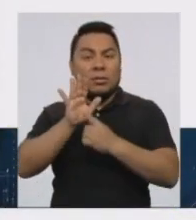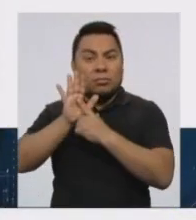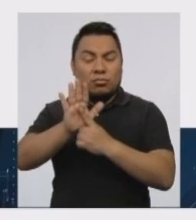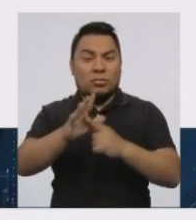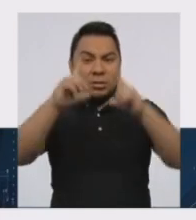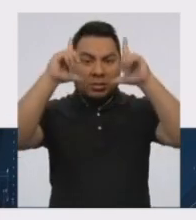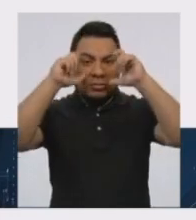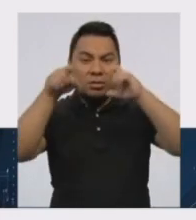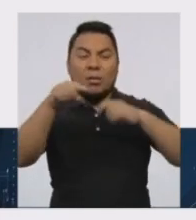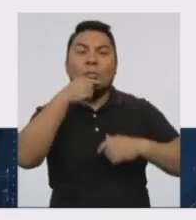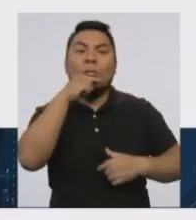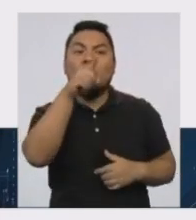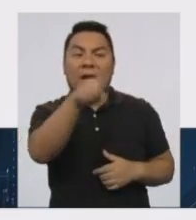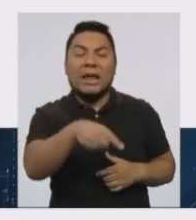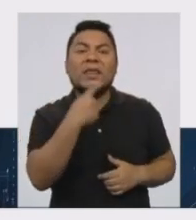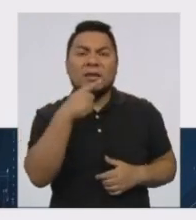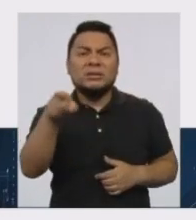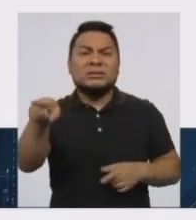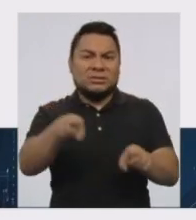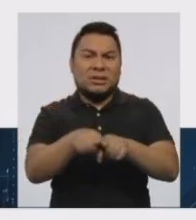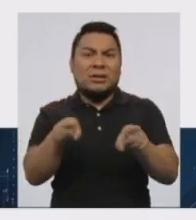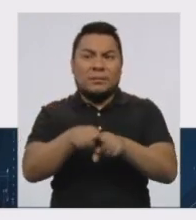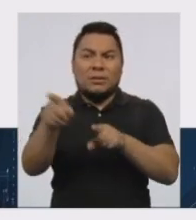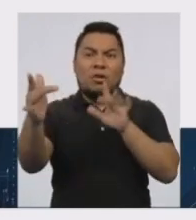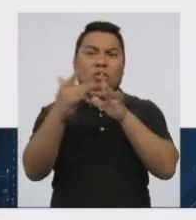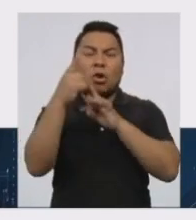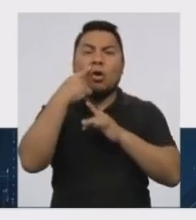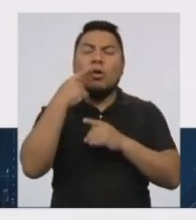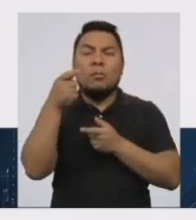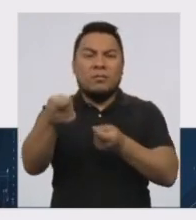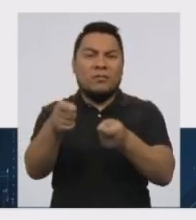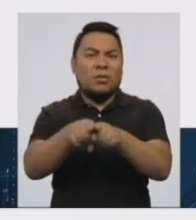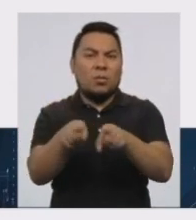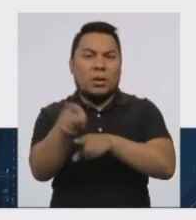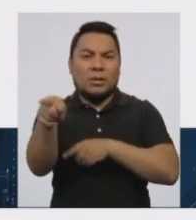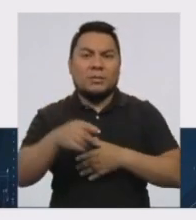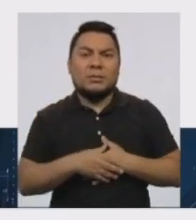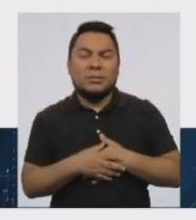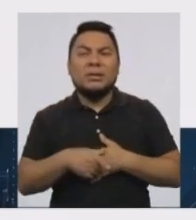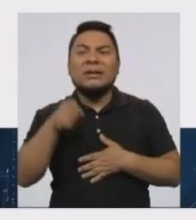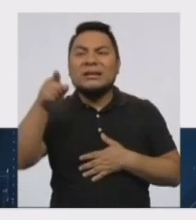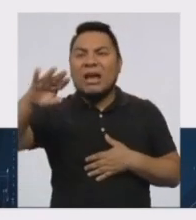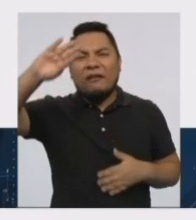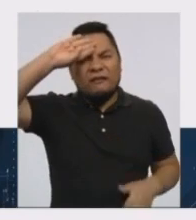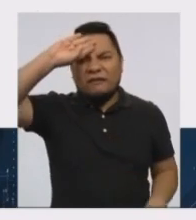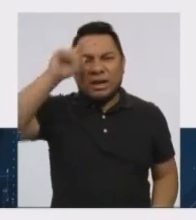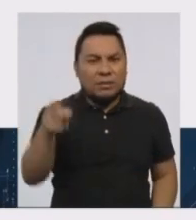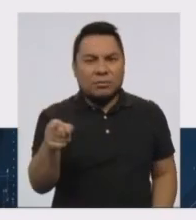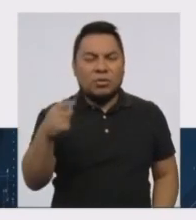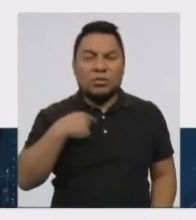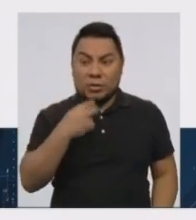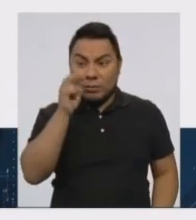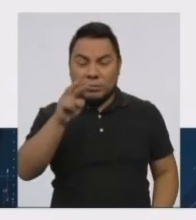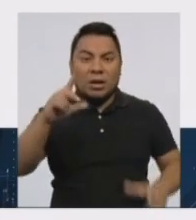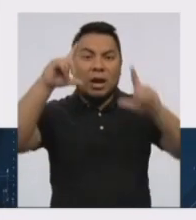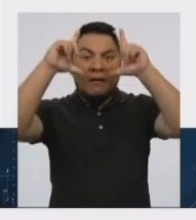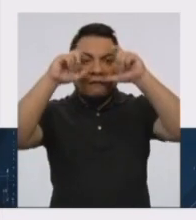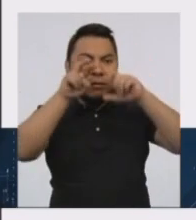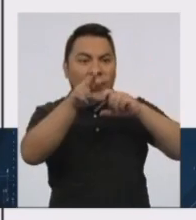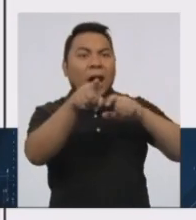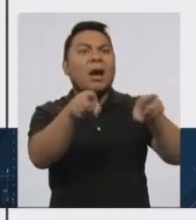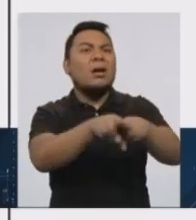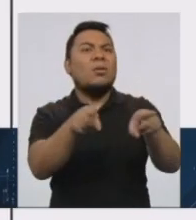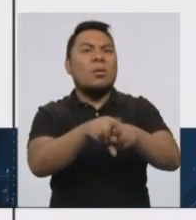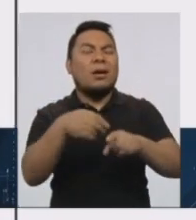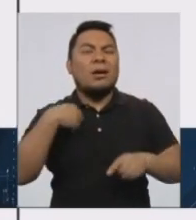capturas de algunas chicas que aseguraron haber sido contactadas por el presunto acosador. Es un enfermo. Acabo de ver las fotos y es el mismo que me